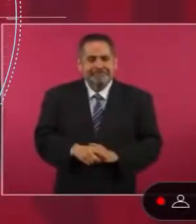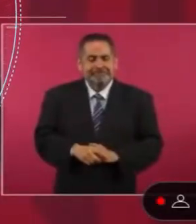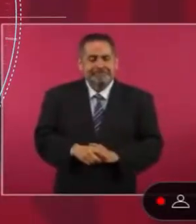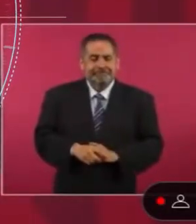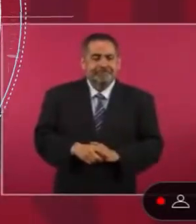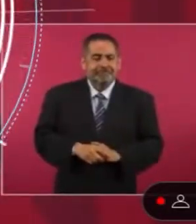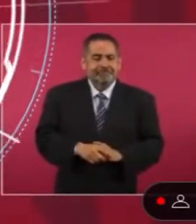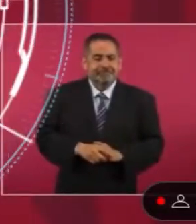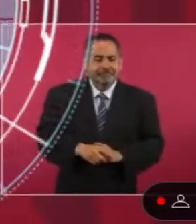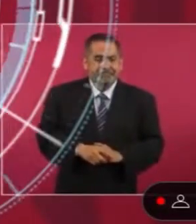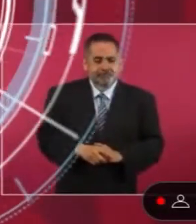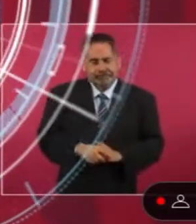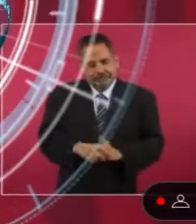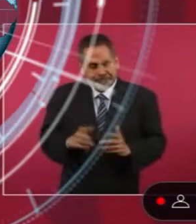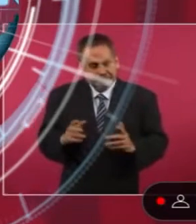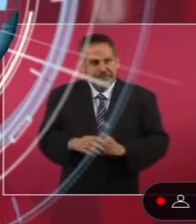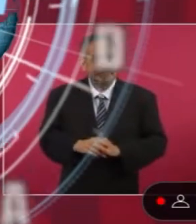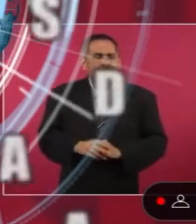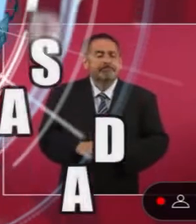quiero